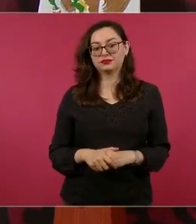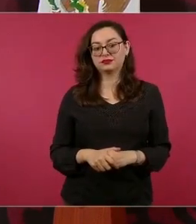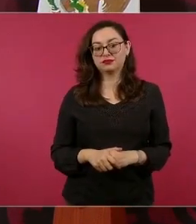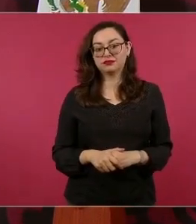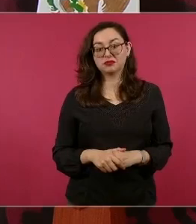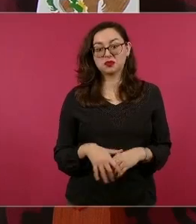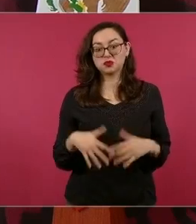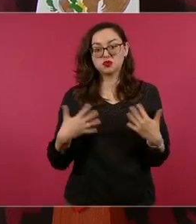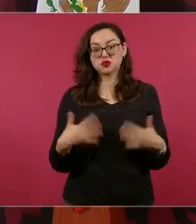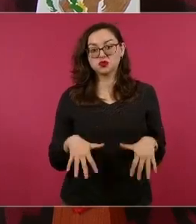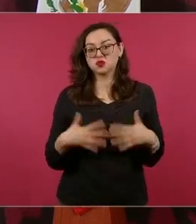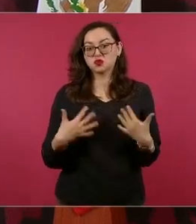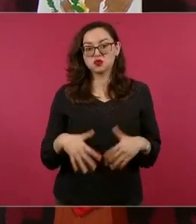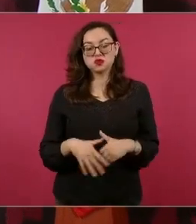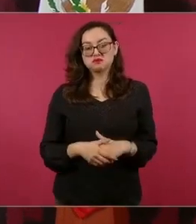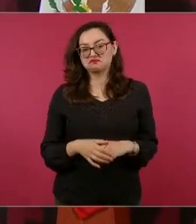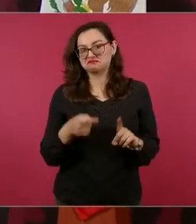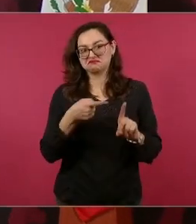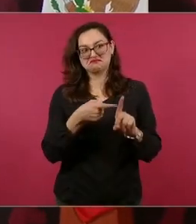nadie mejor